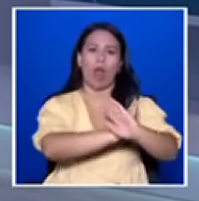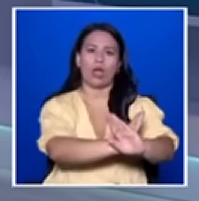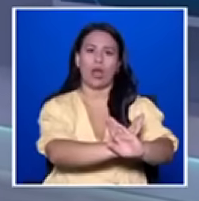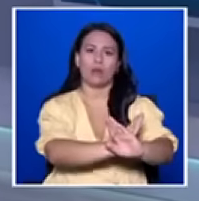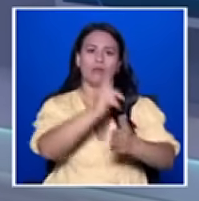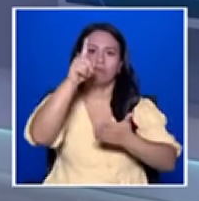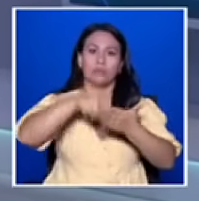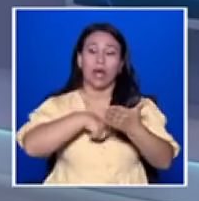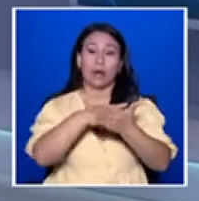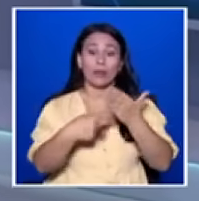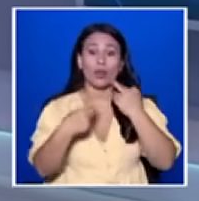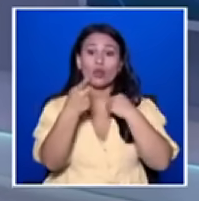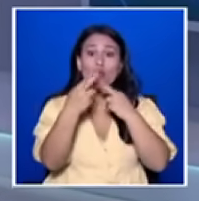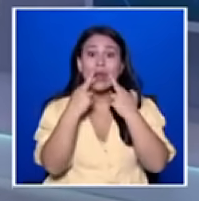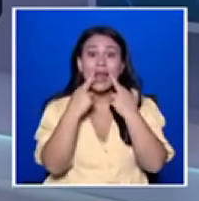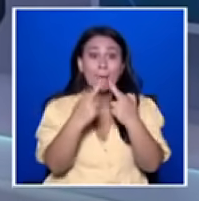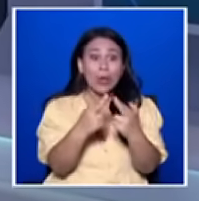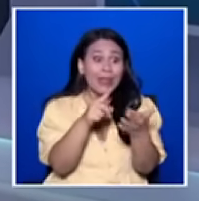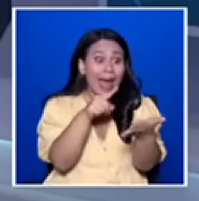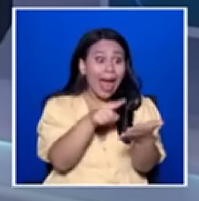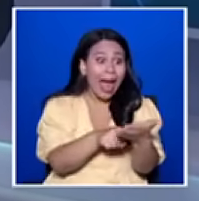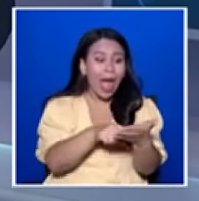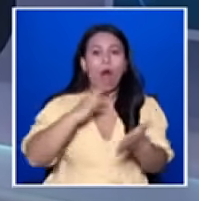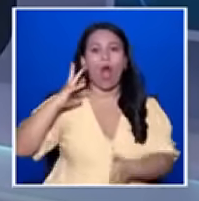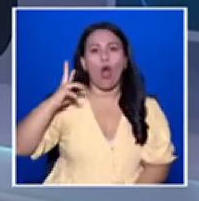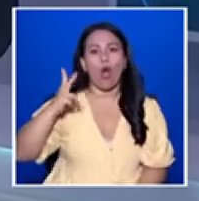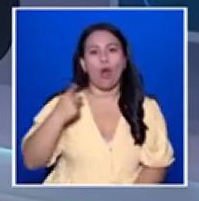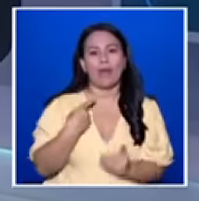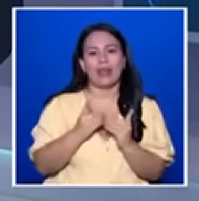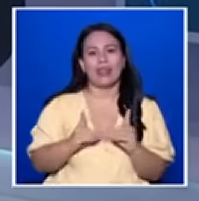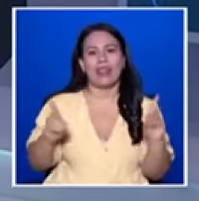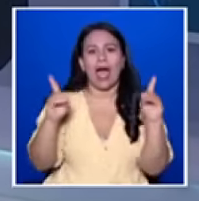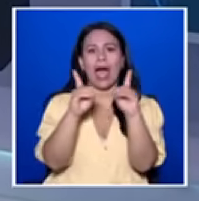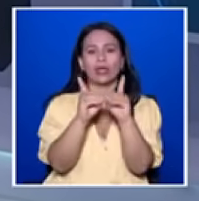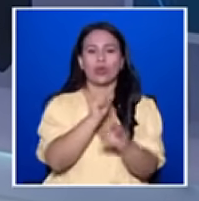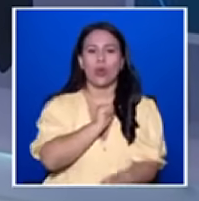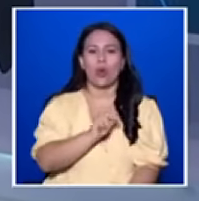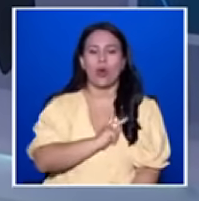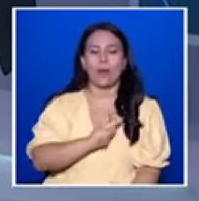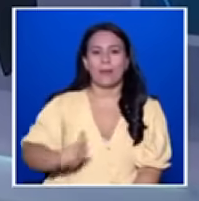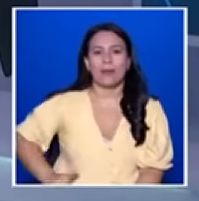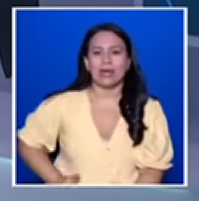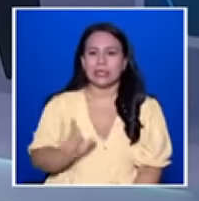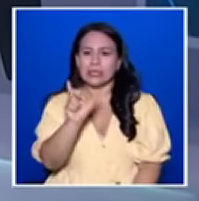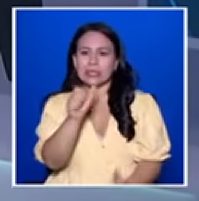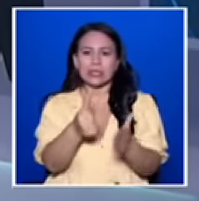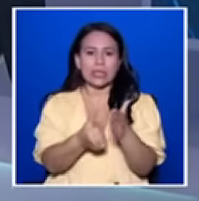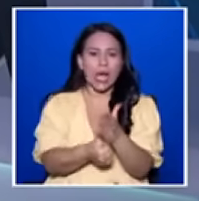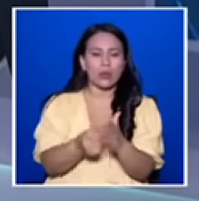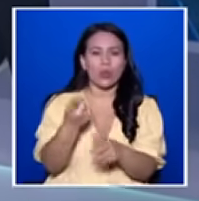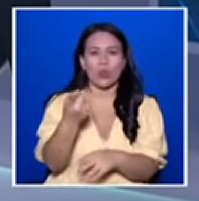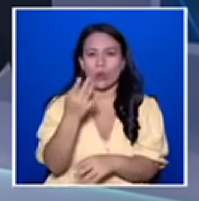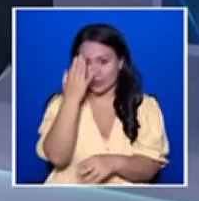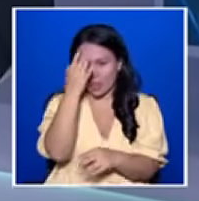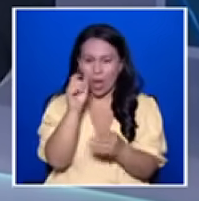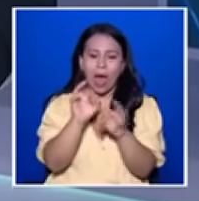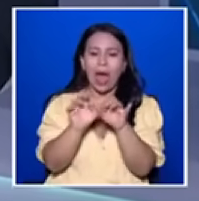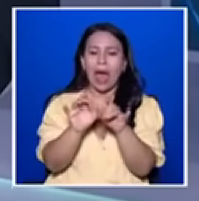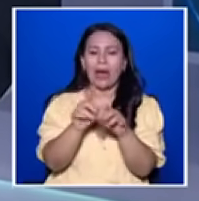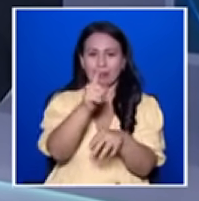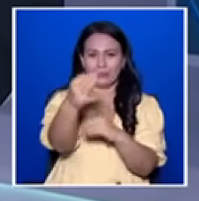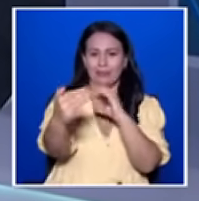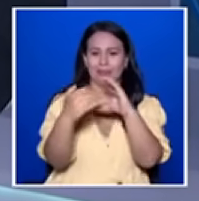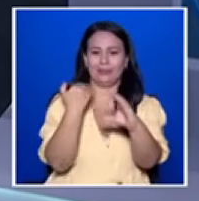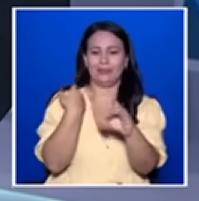a través de estos mensajes o llamadas o videollamadas le hacen solicitud de donaciones o también les envían links para que